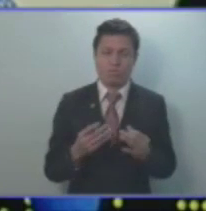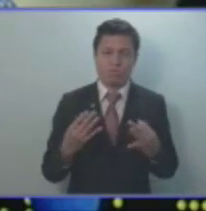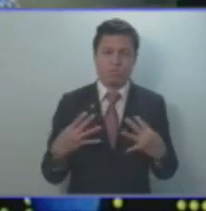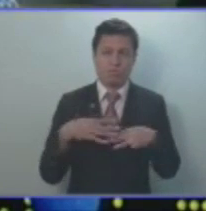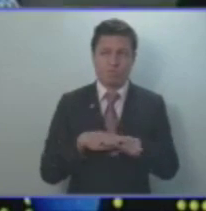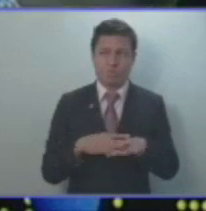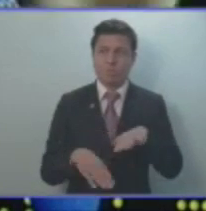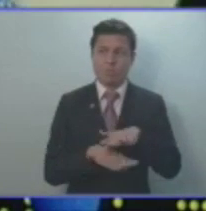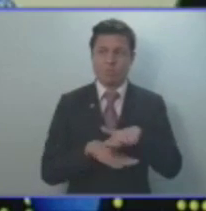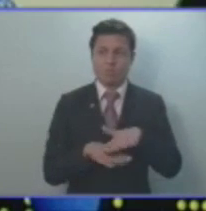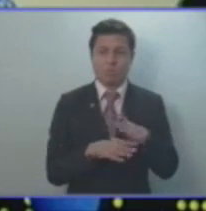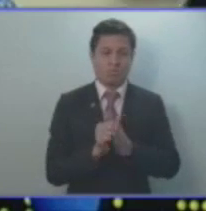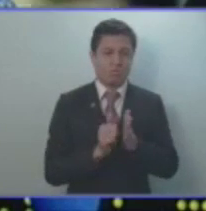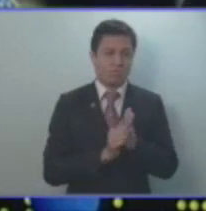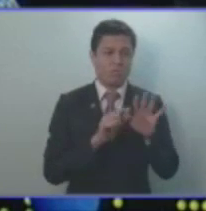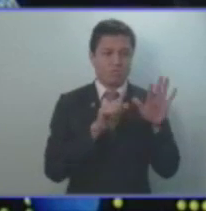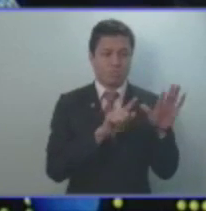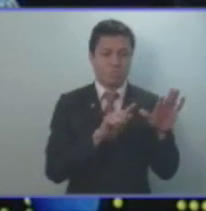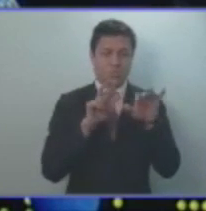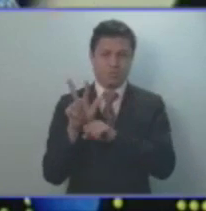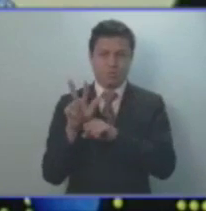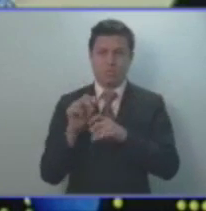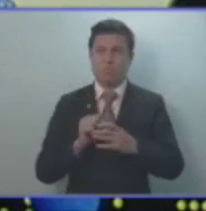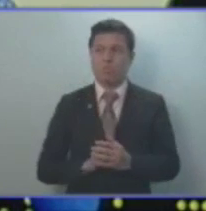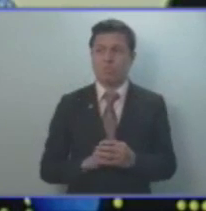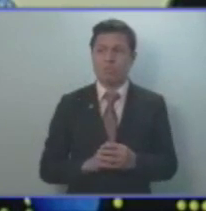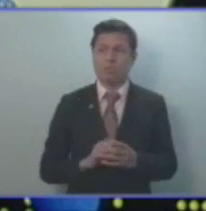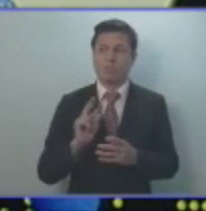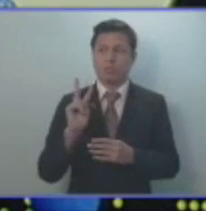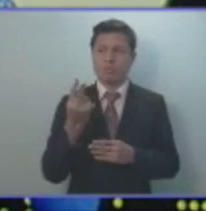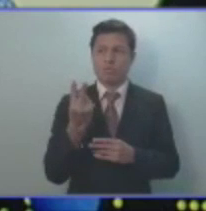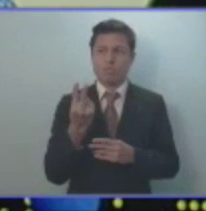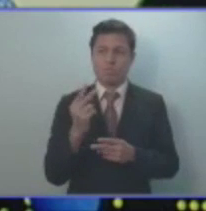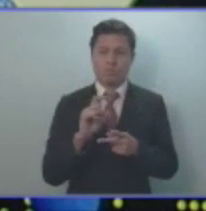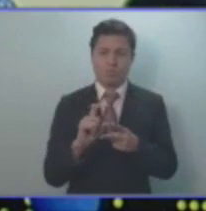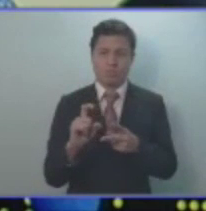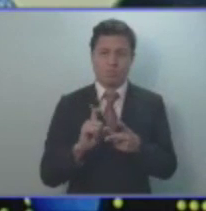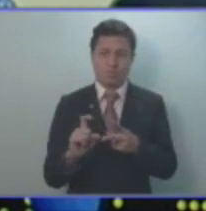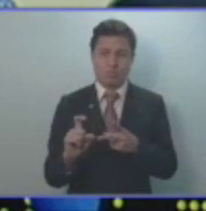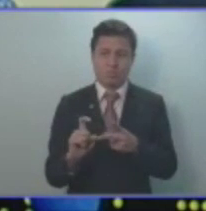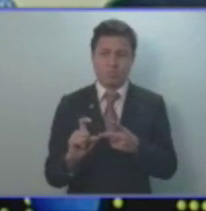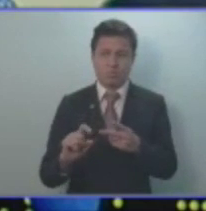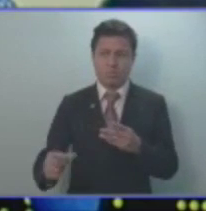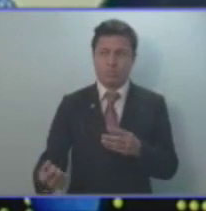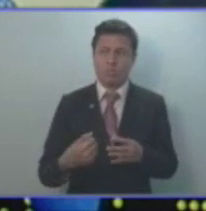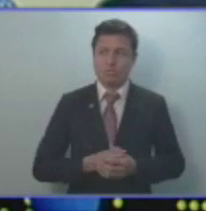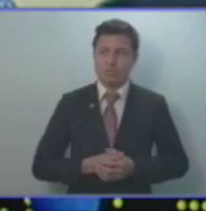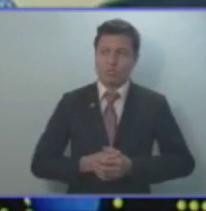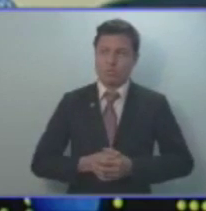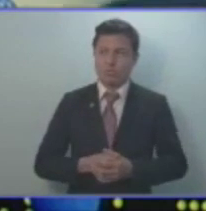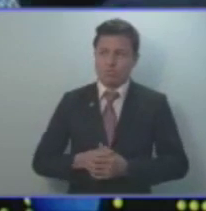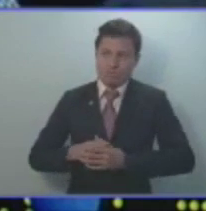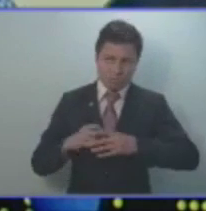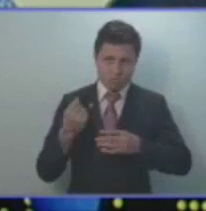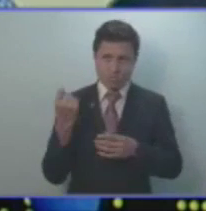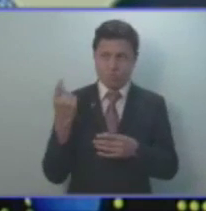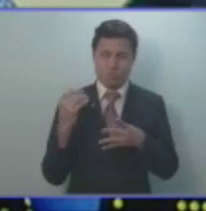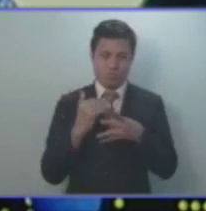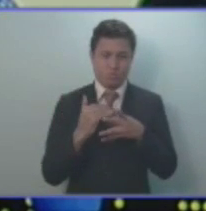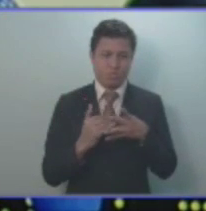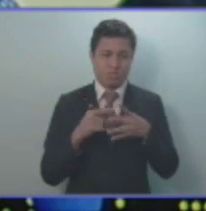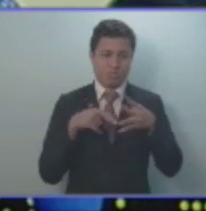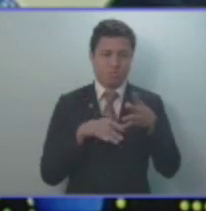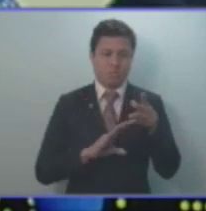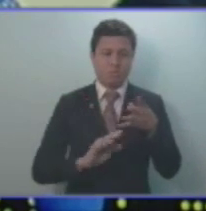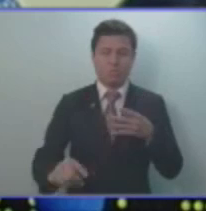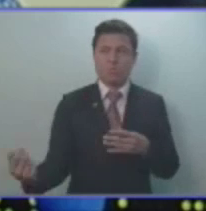en base al artículo 63, inciso 2 y 131, ordinal 11, de la Constitución